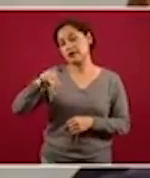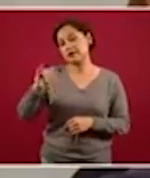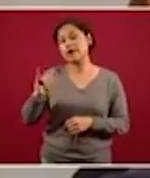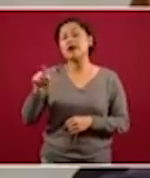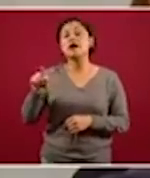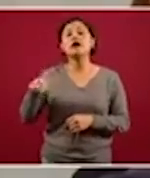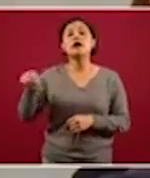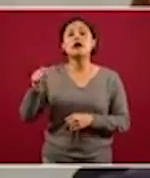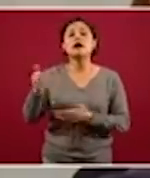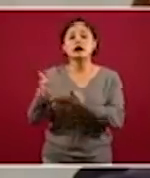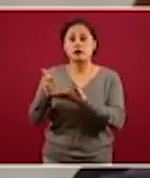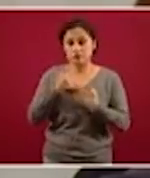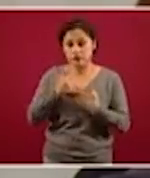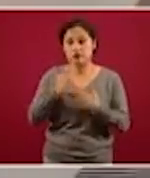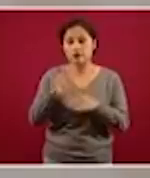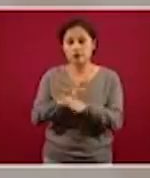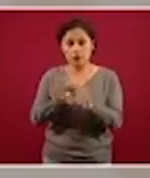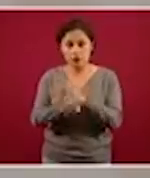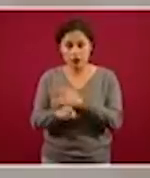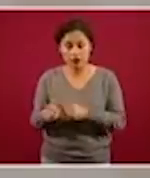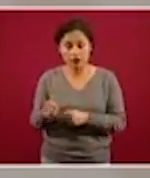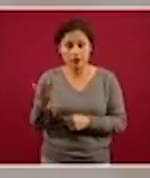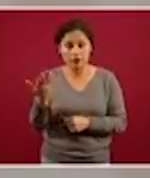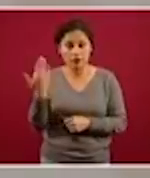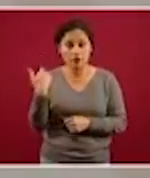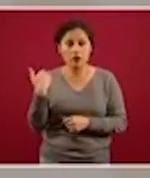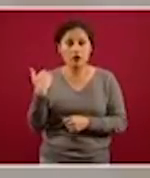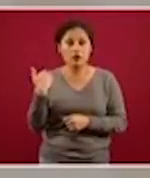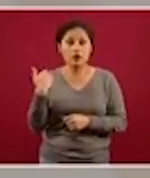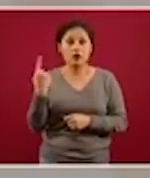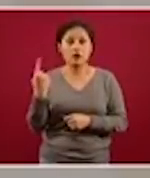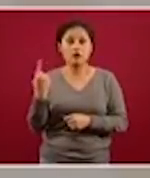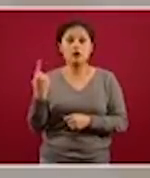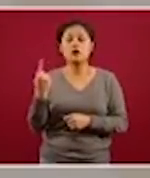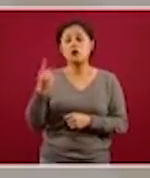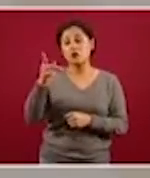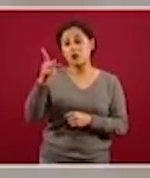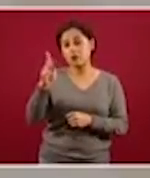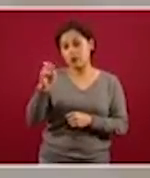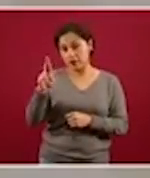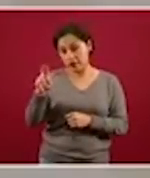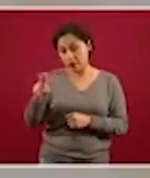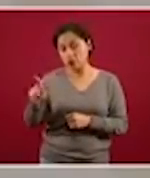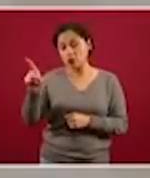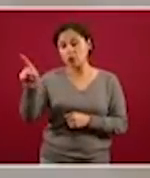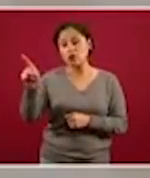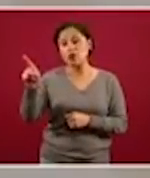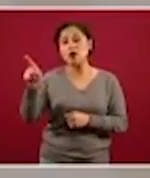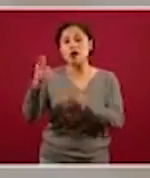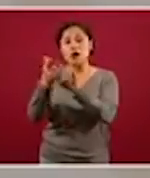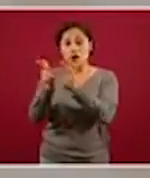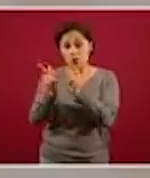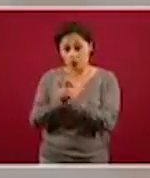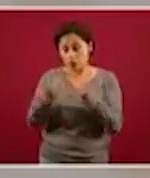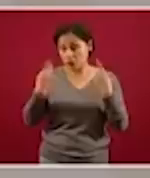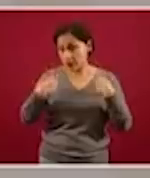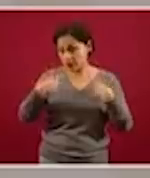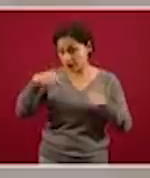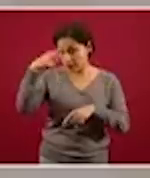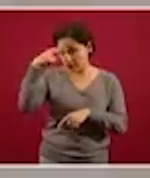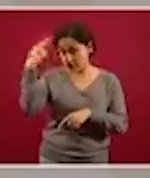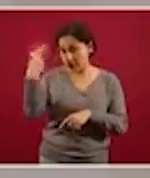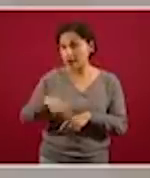vuelos especiales, como por ejemplo el que se hizo ahora a Cusco, Perú, donde había un grupo pues importante de mexicanas y